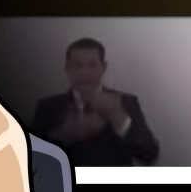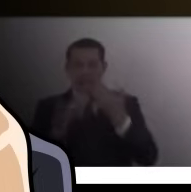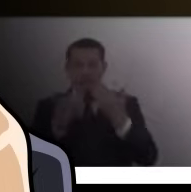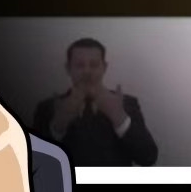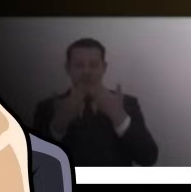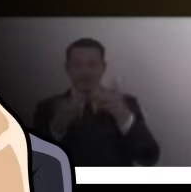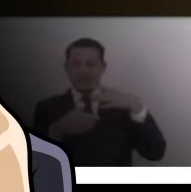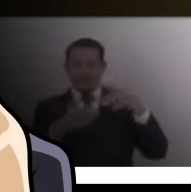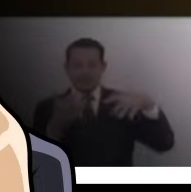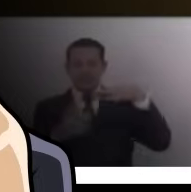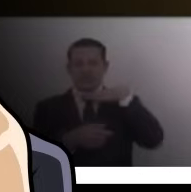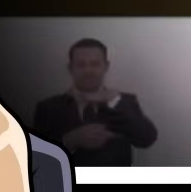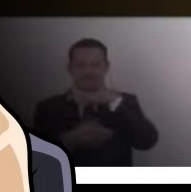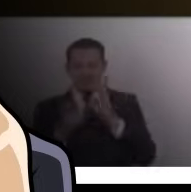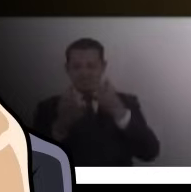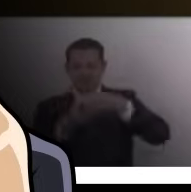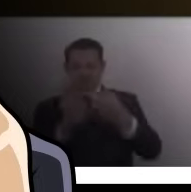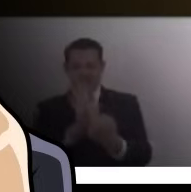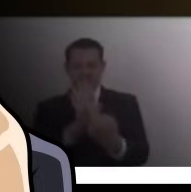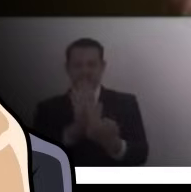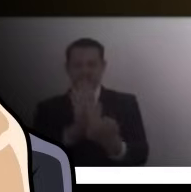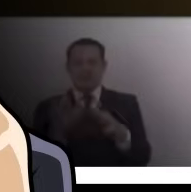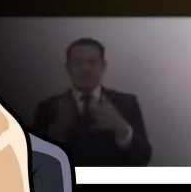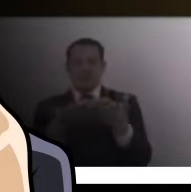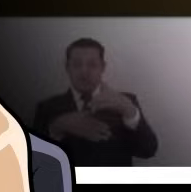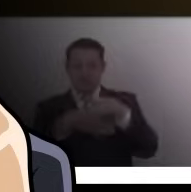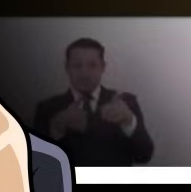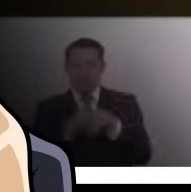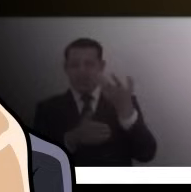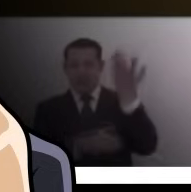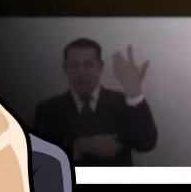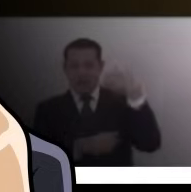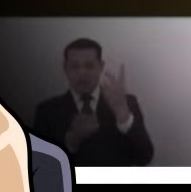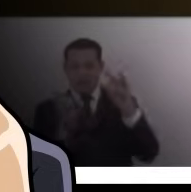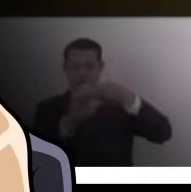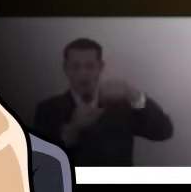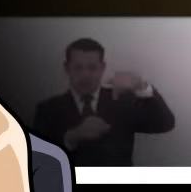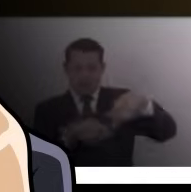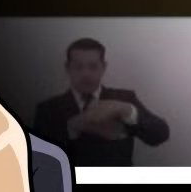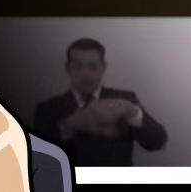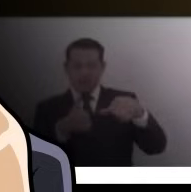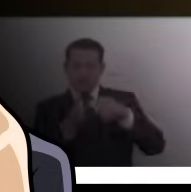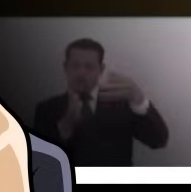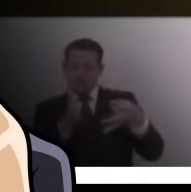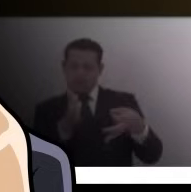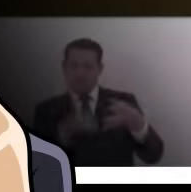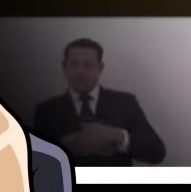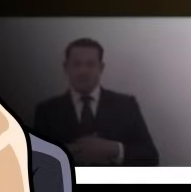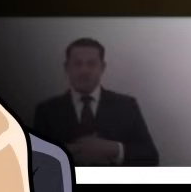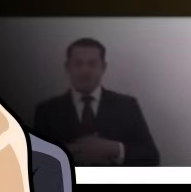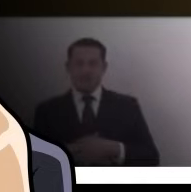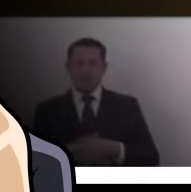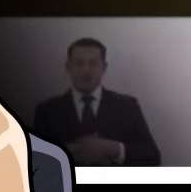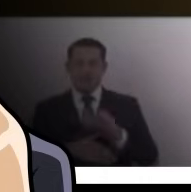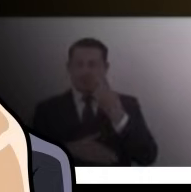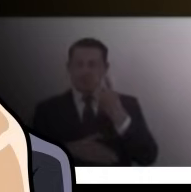como les decía, el chiquero que nos dejaron, que era representativo de los diputados que antes estaban en esta Asamblea Legislativa,